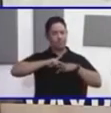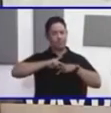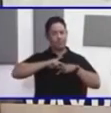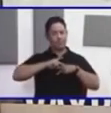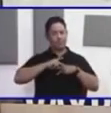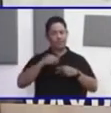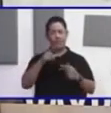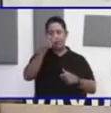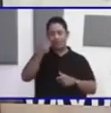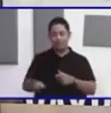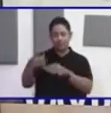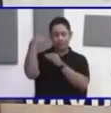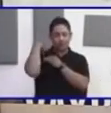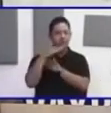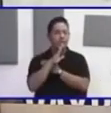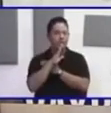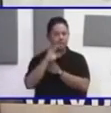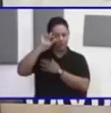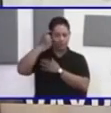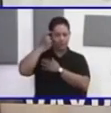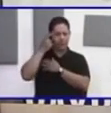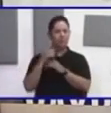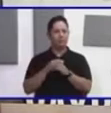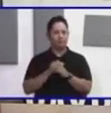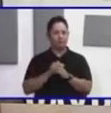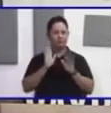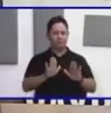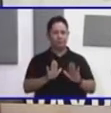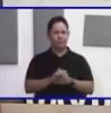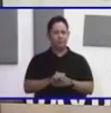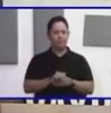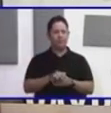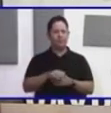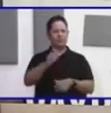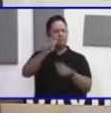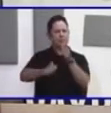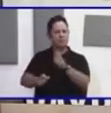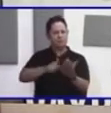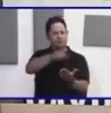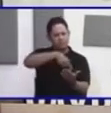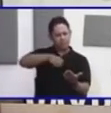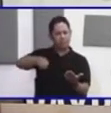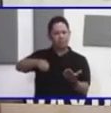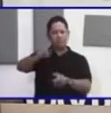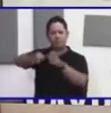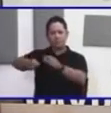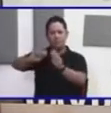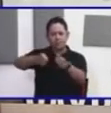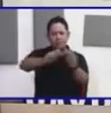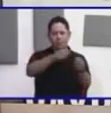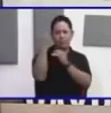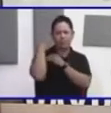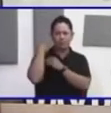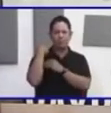representante legal del departamento archipiélago es el gobernador. Ningún contratista tiene la autorización de